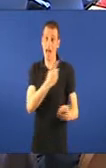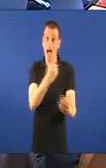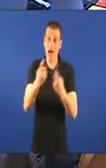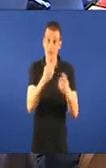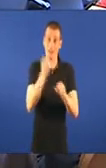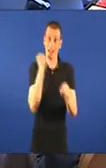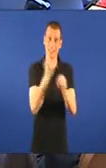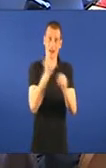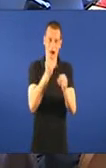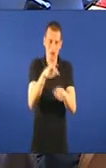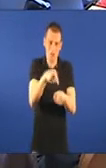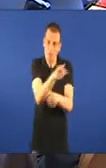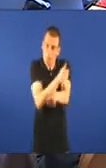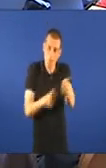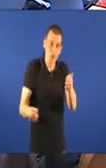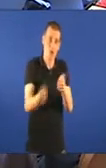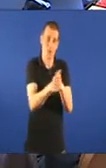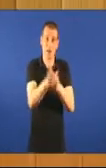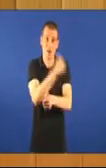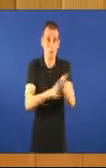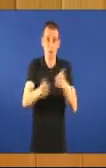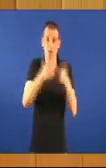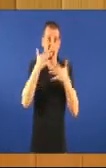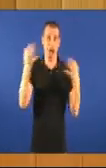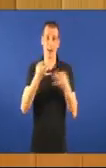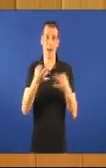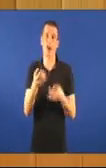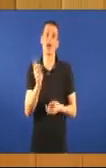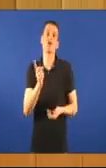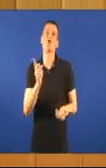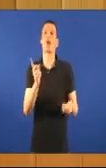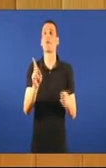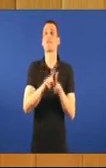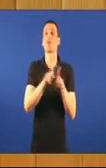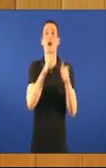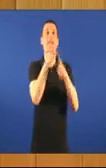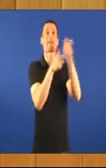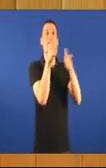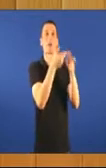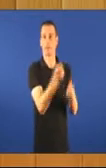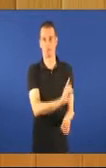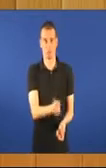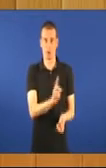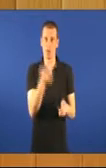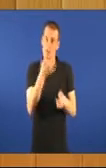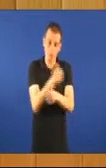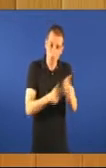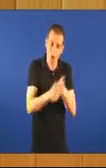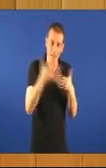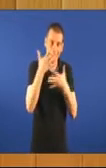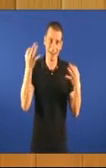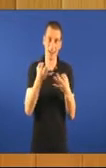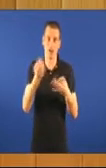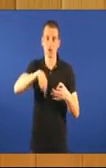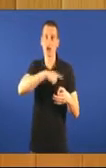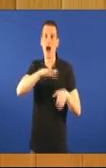sexa a prioridade de verdade, non simplemente unha reclamación retórica, fortalecendo o